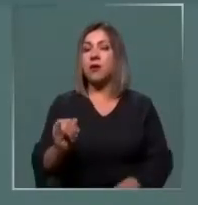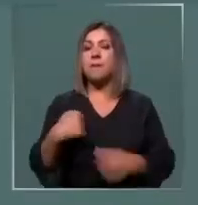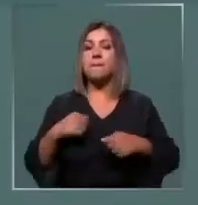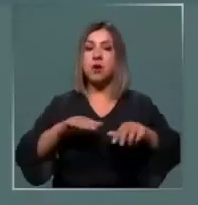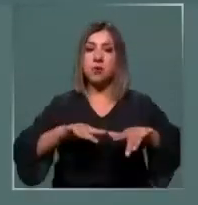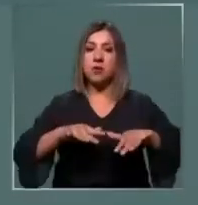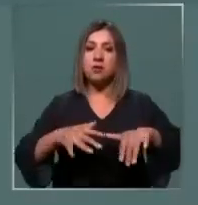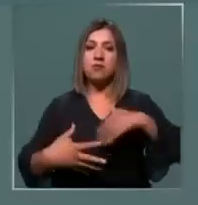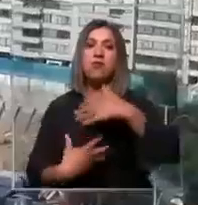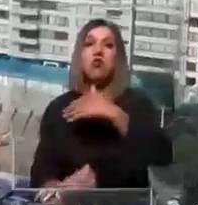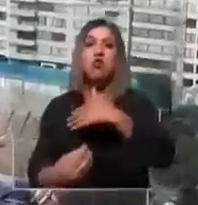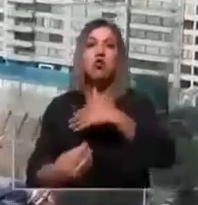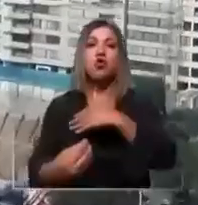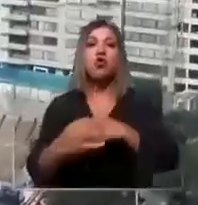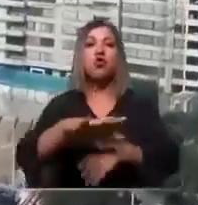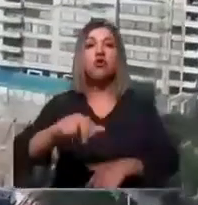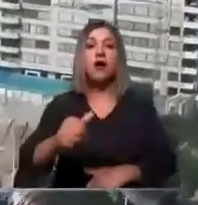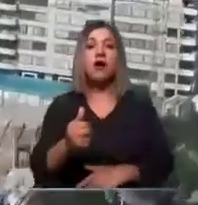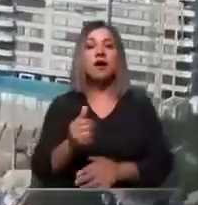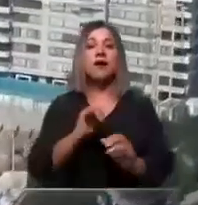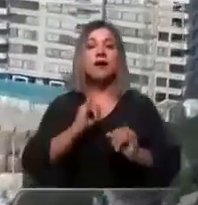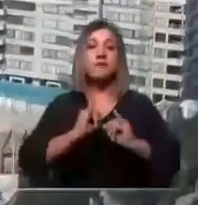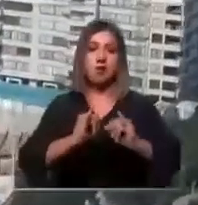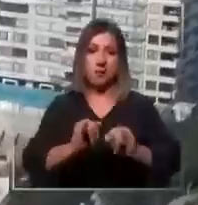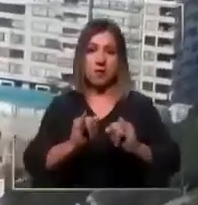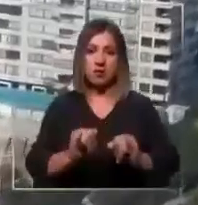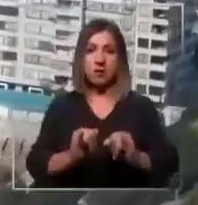computador, robarte información. Estafas que por supuesto